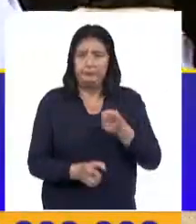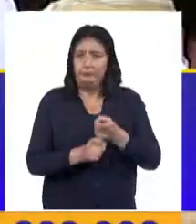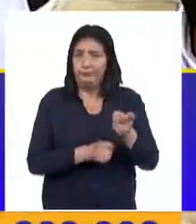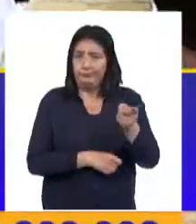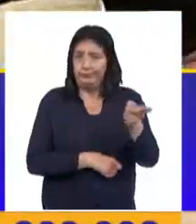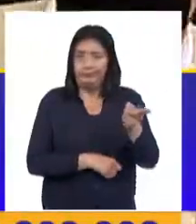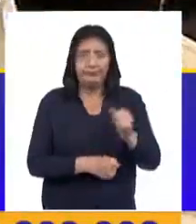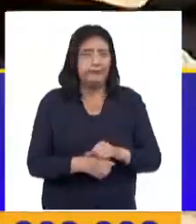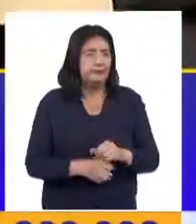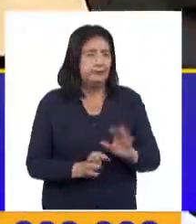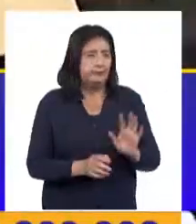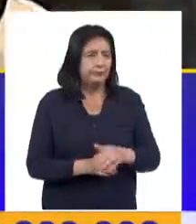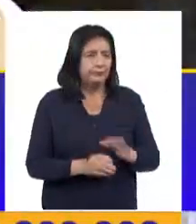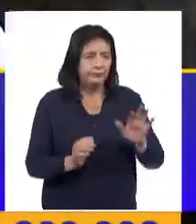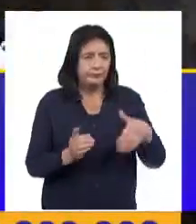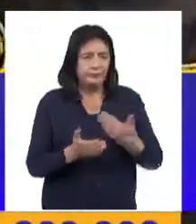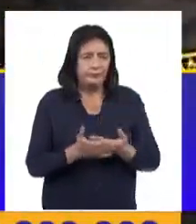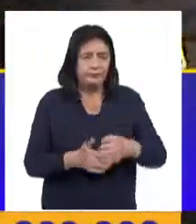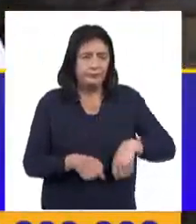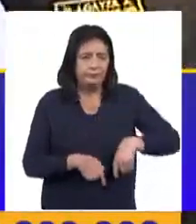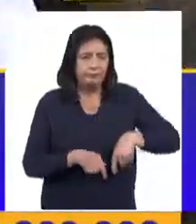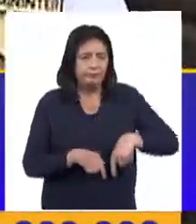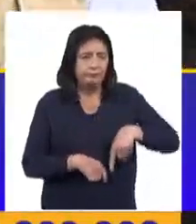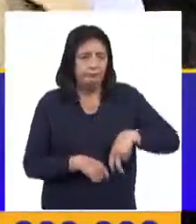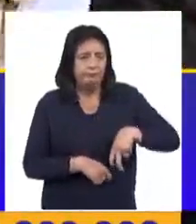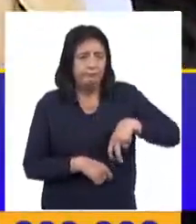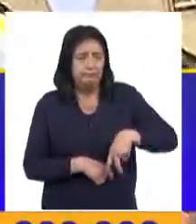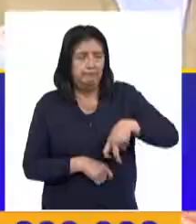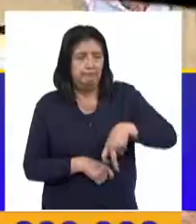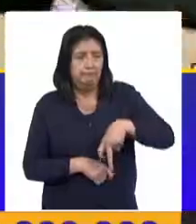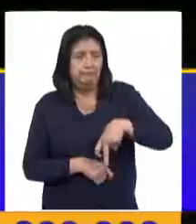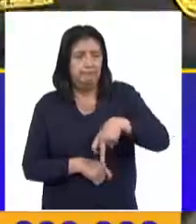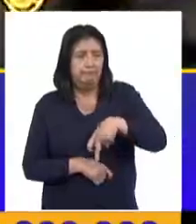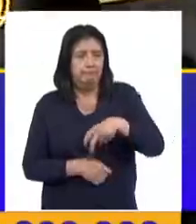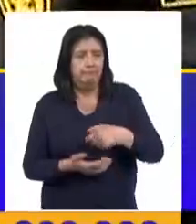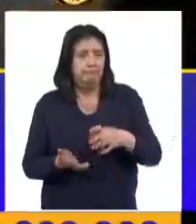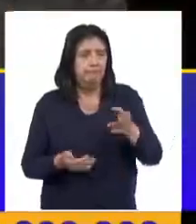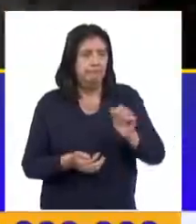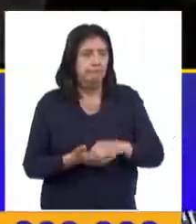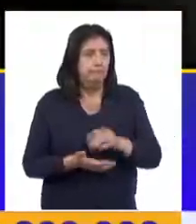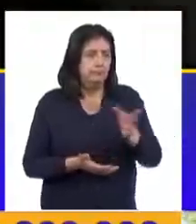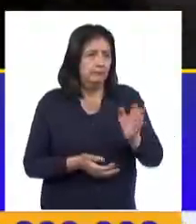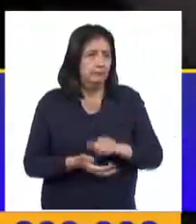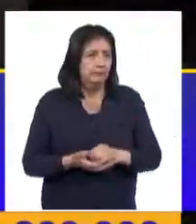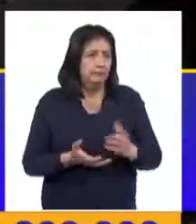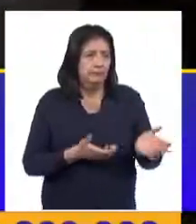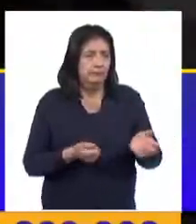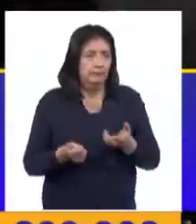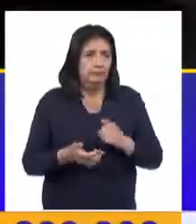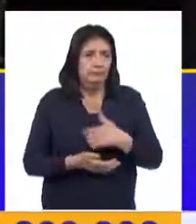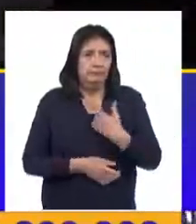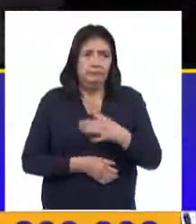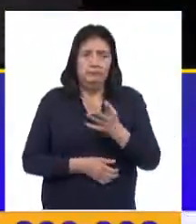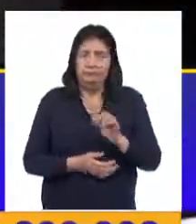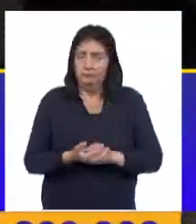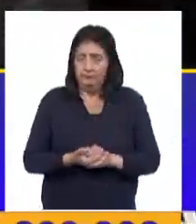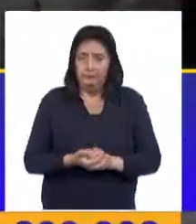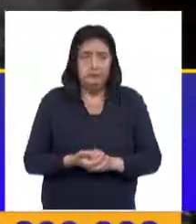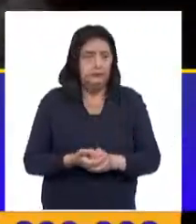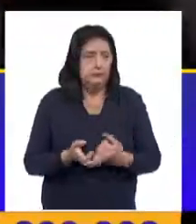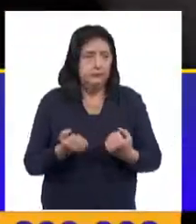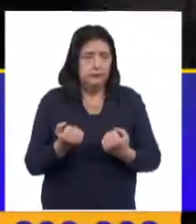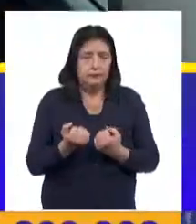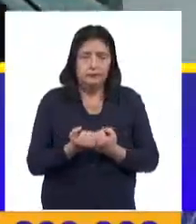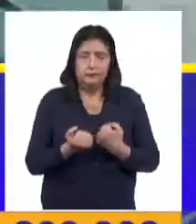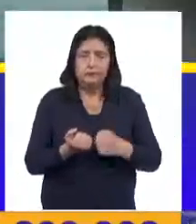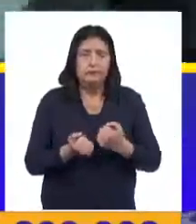herida, llega cojeando. Está cojeando, además, ¿no? De esa manera lo han trasladado. De soporte